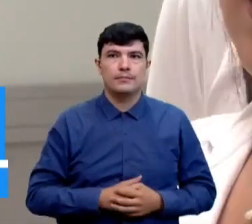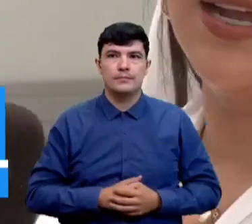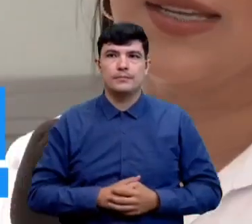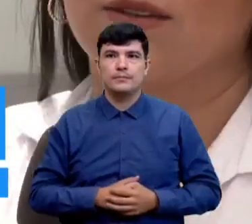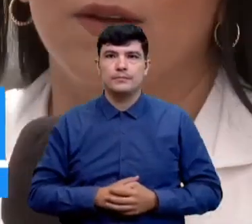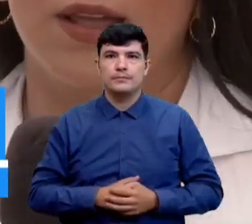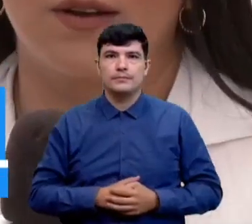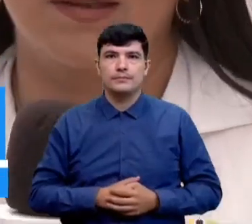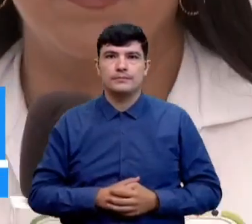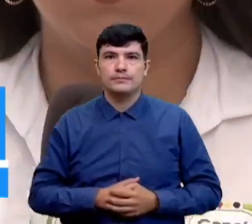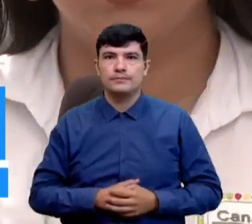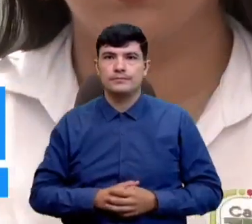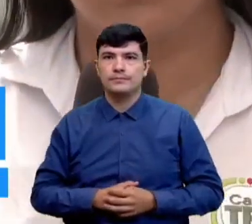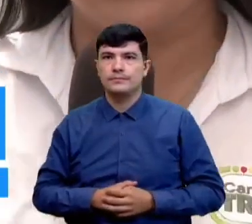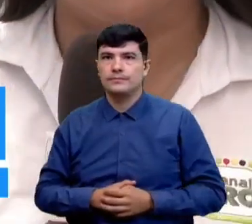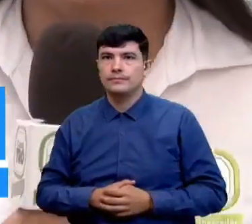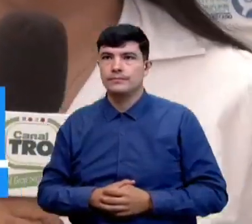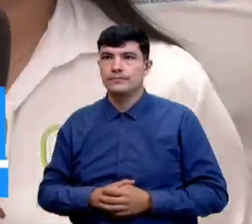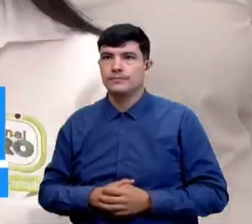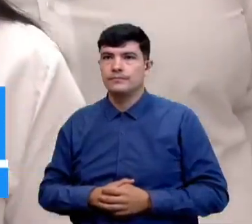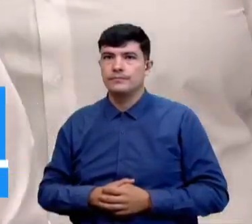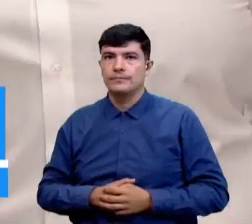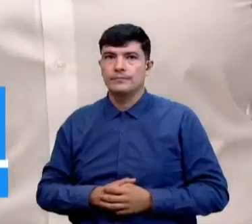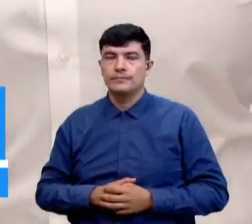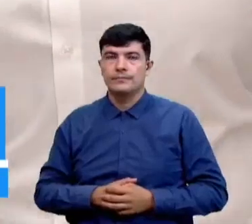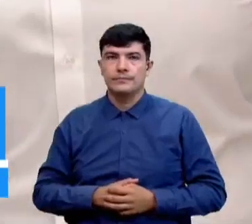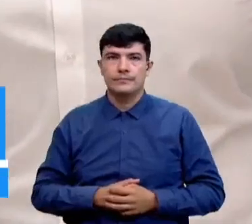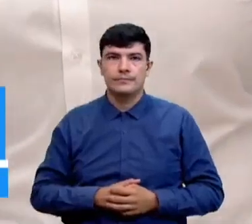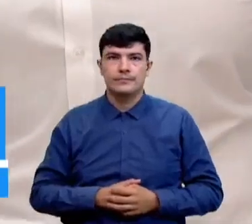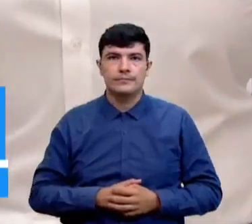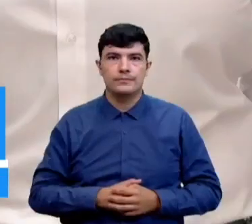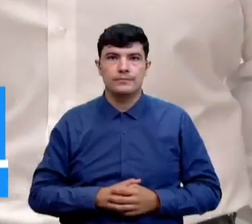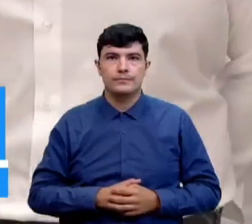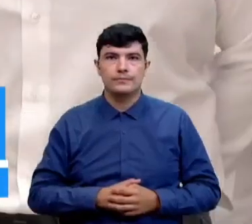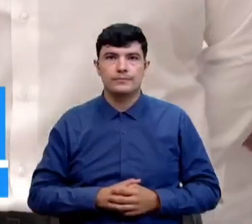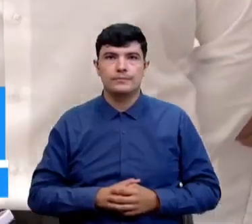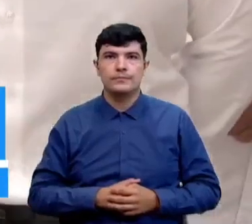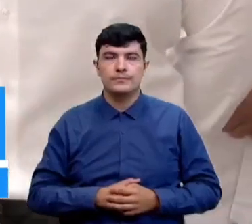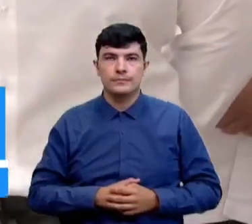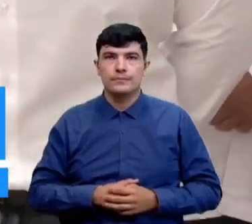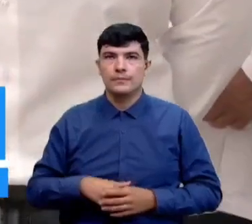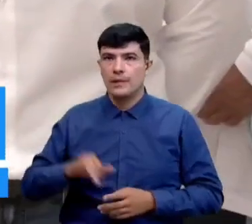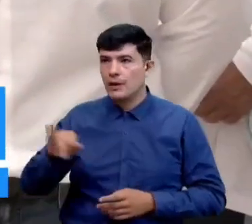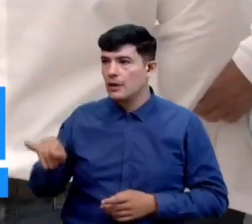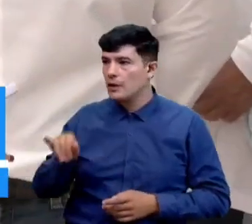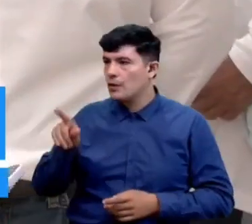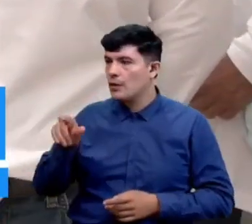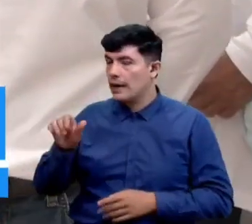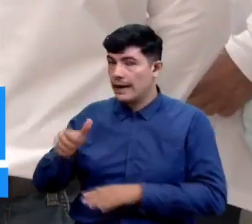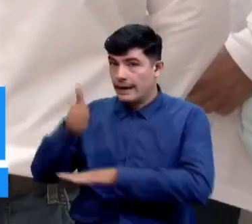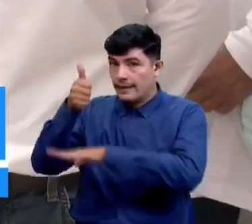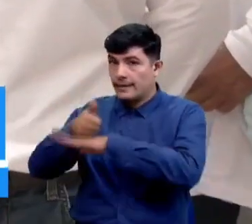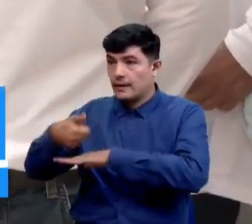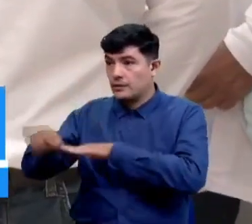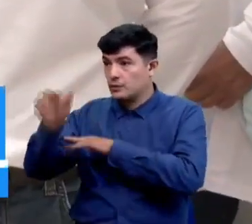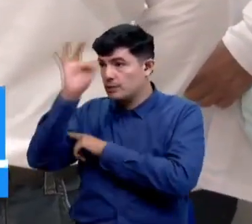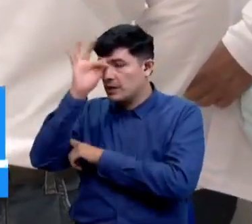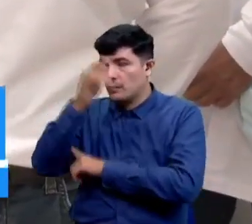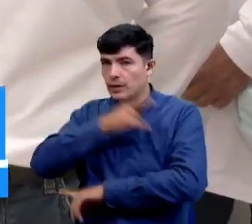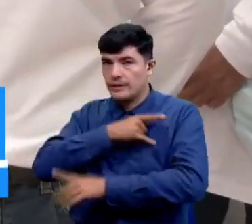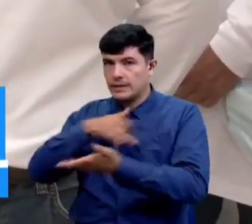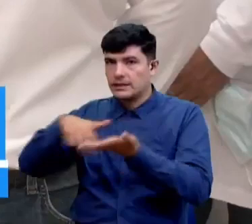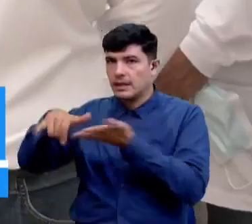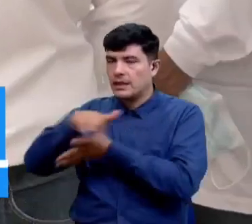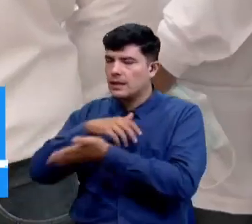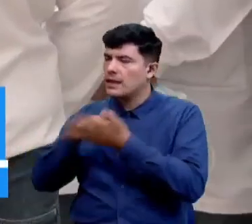servicios Gracias gobernador también me encuentro con el gerente del Hospital Universitario de Santander el doctor Julia niño doctor Julián ese proyecto se ha entregado